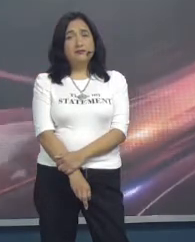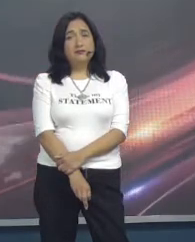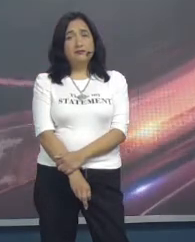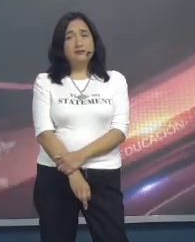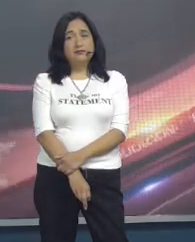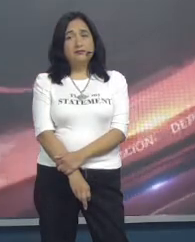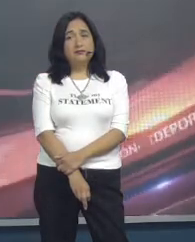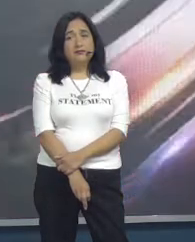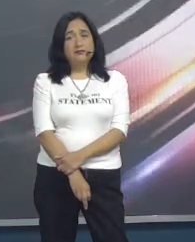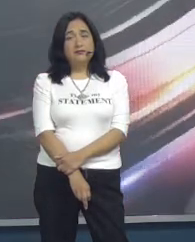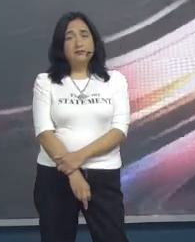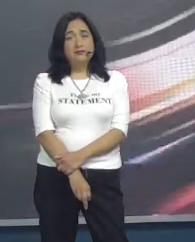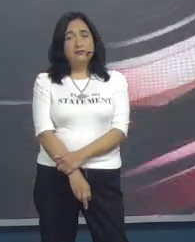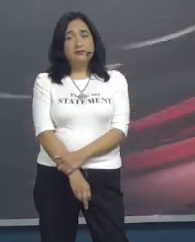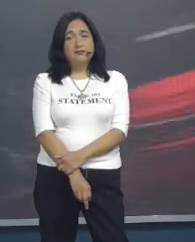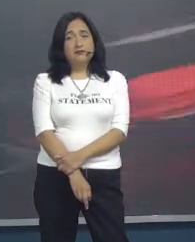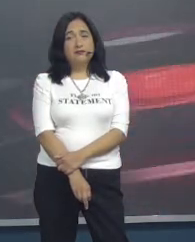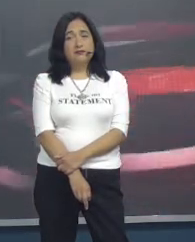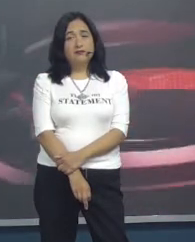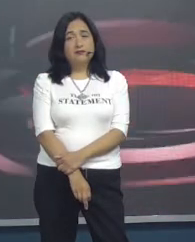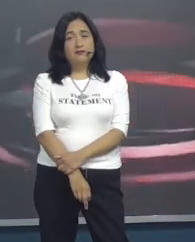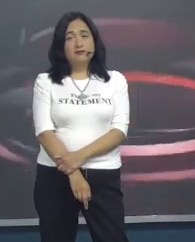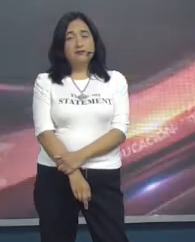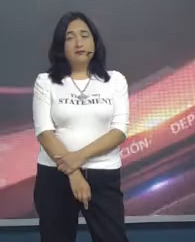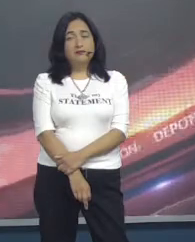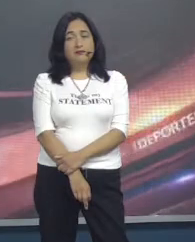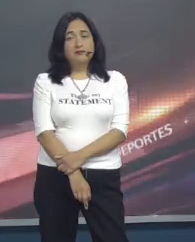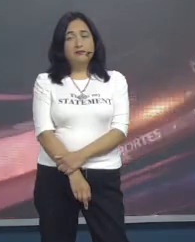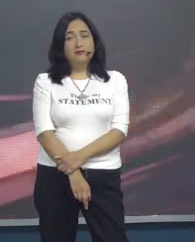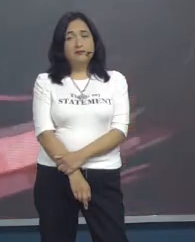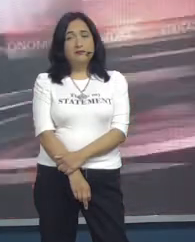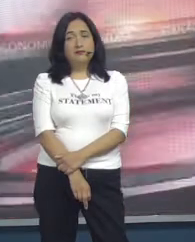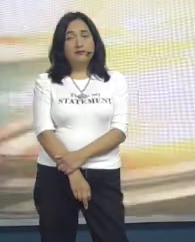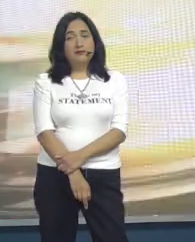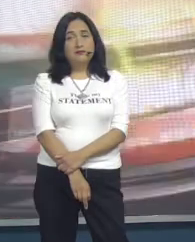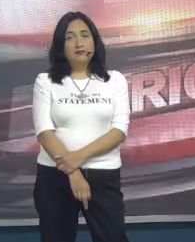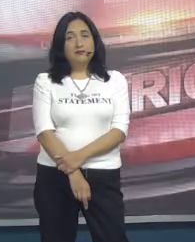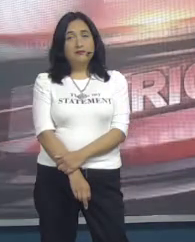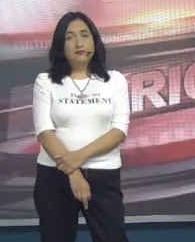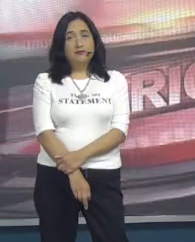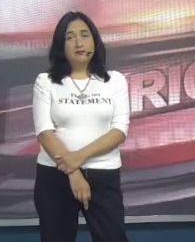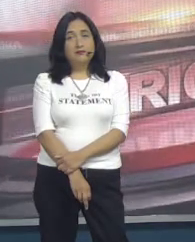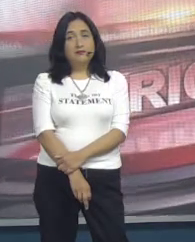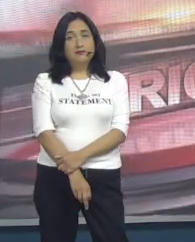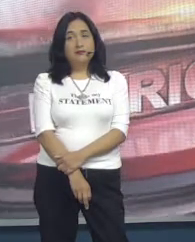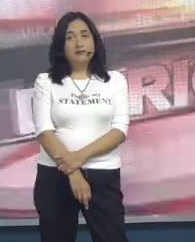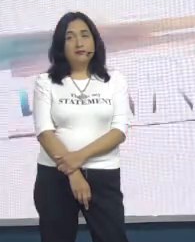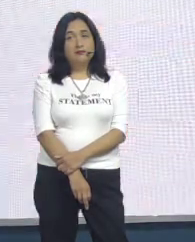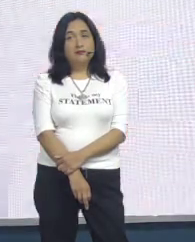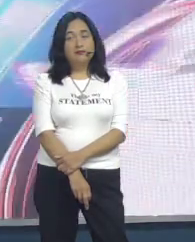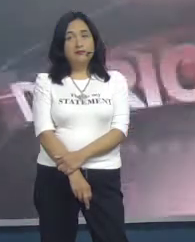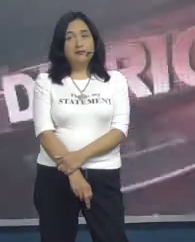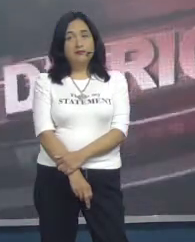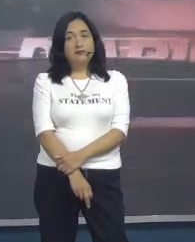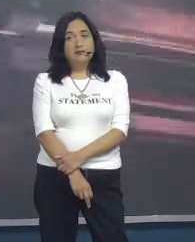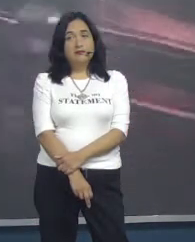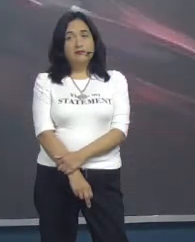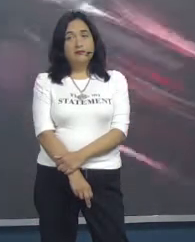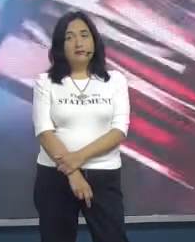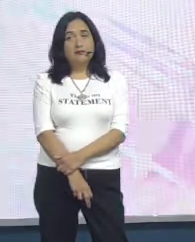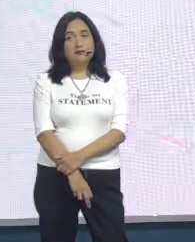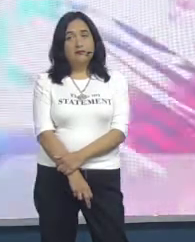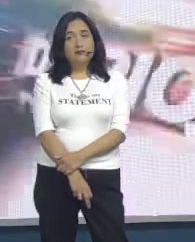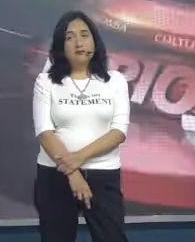y están más o menos previstos como para marzo, abril del año que viene. Entonces tenemos que llegar con esa fecha con